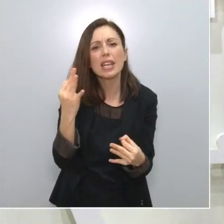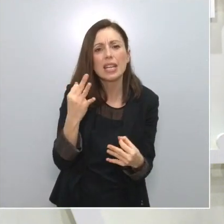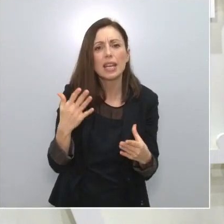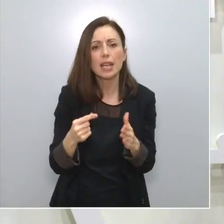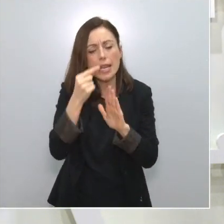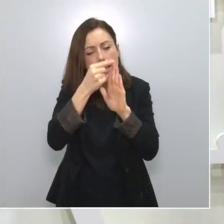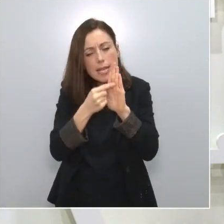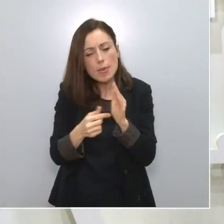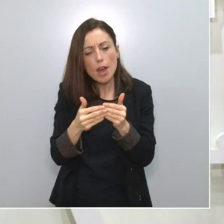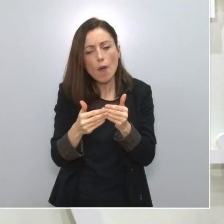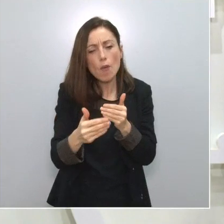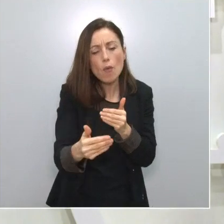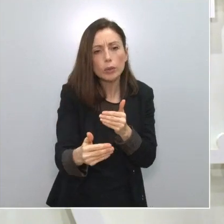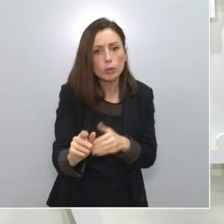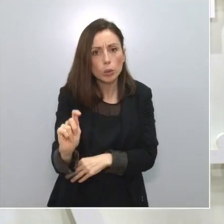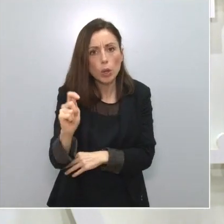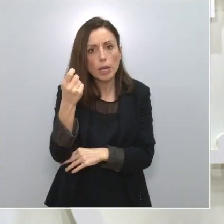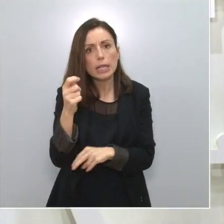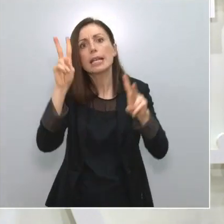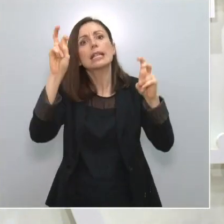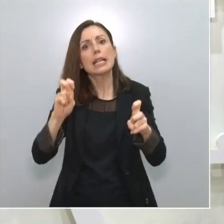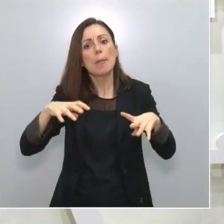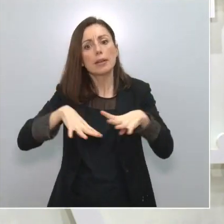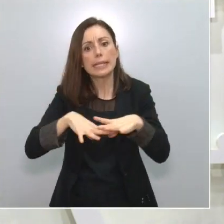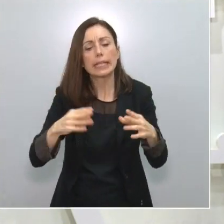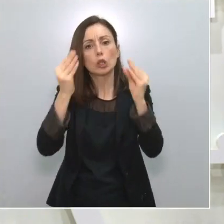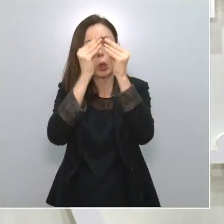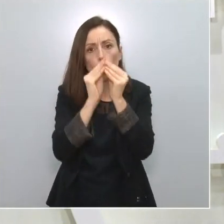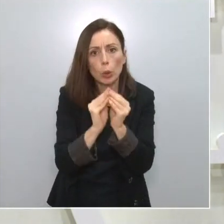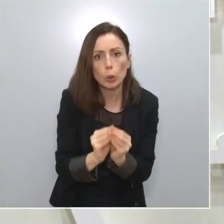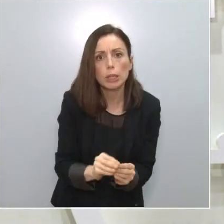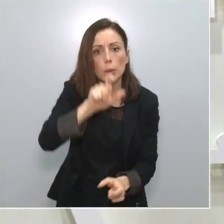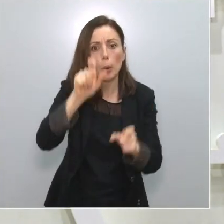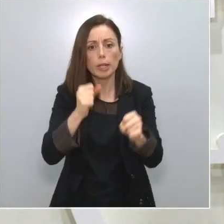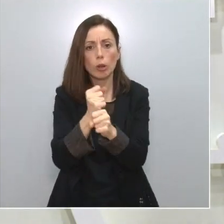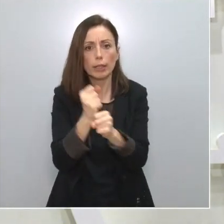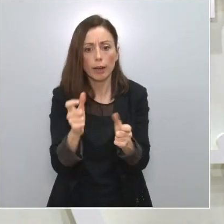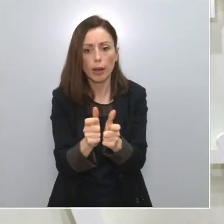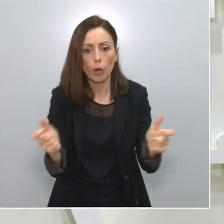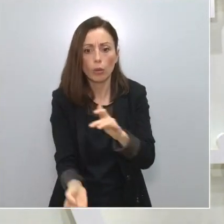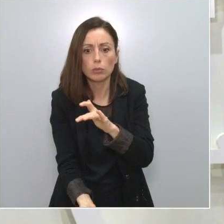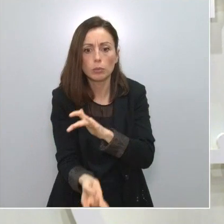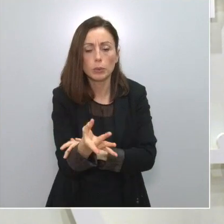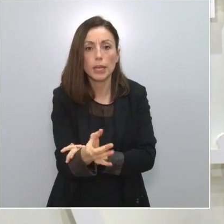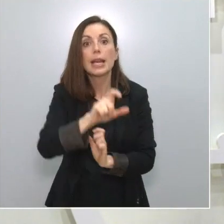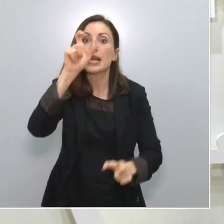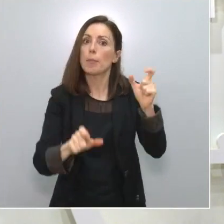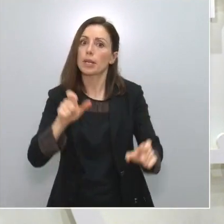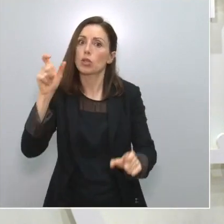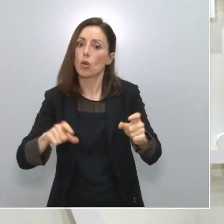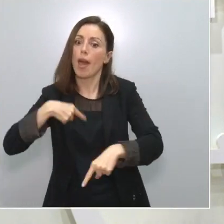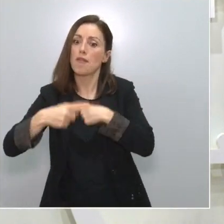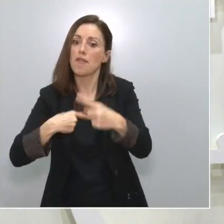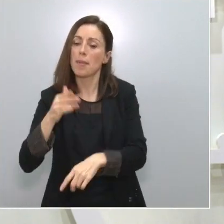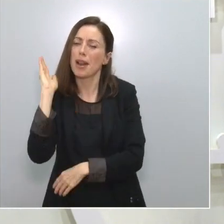ambiciosas para el sector productivo, para aquellos que tienen que generar puestos de trabajo y también para aquellos que se van a ver más afectados, aquellas familias que se